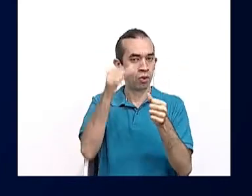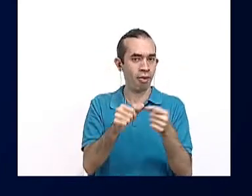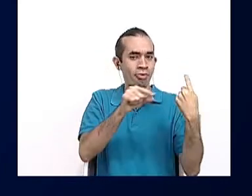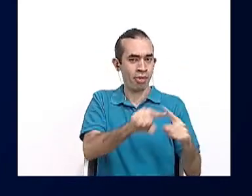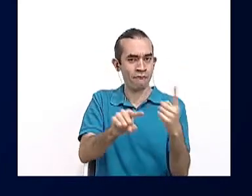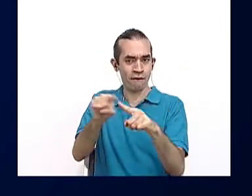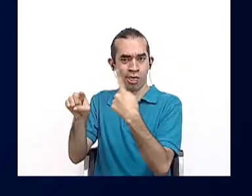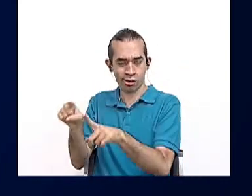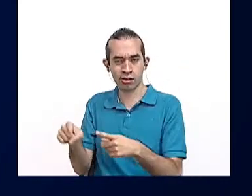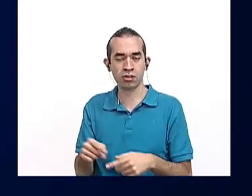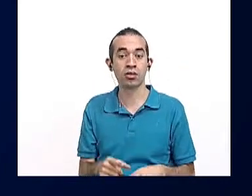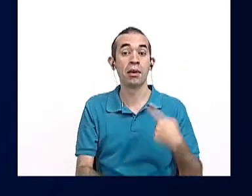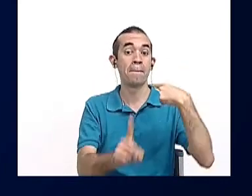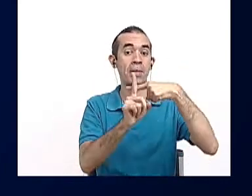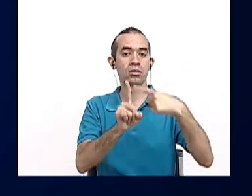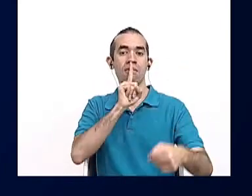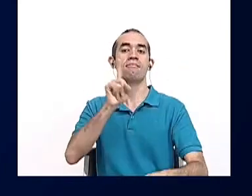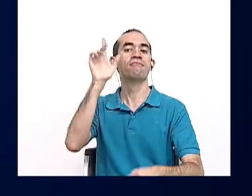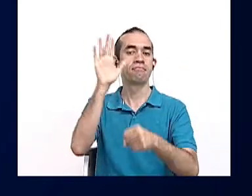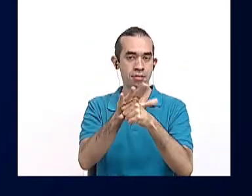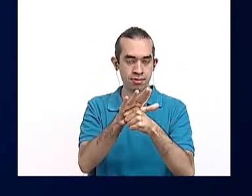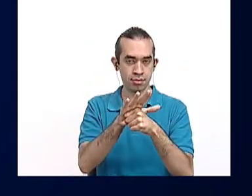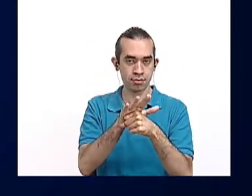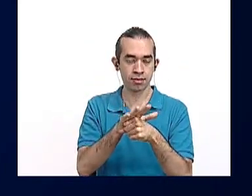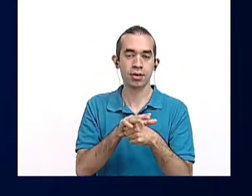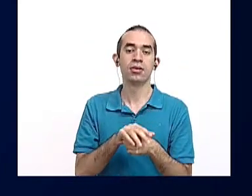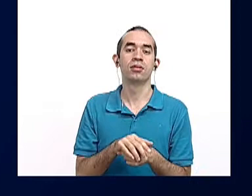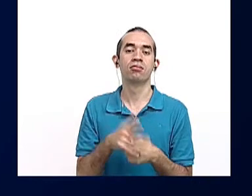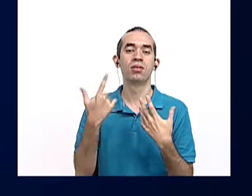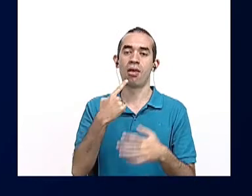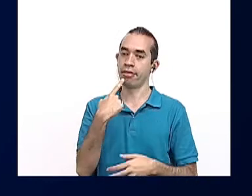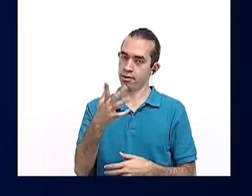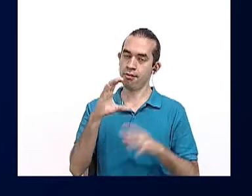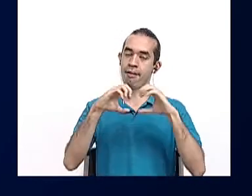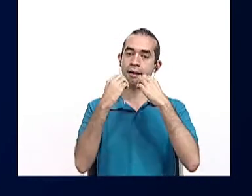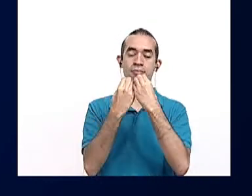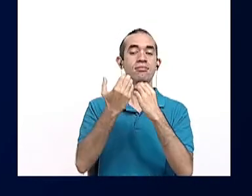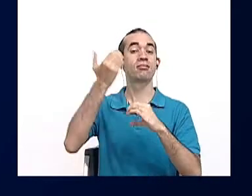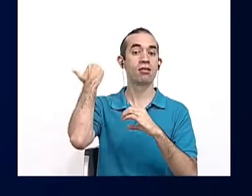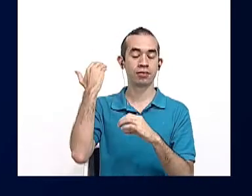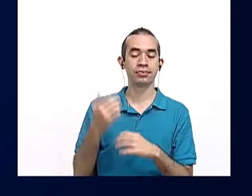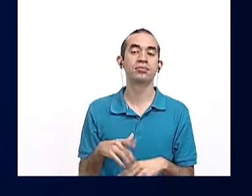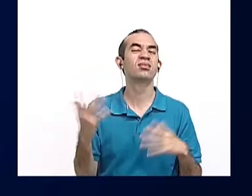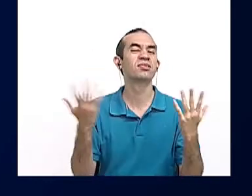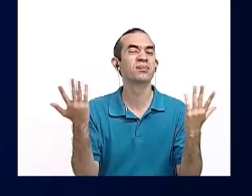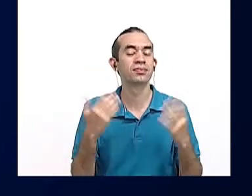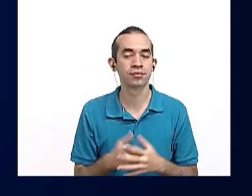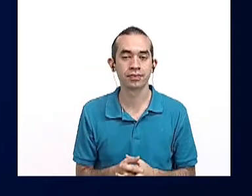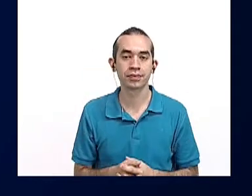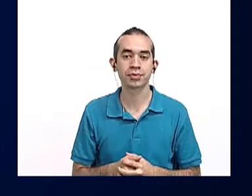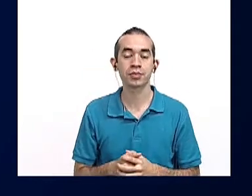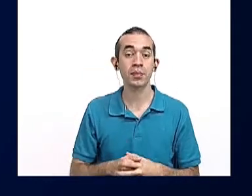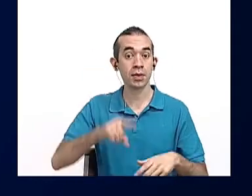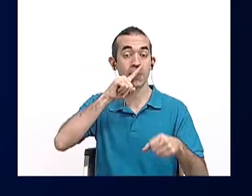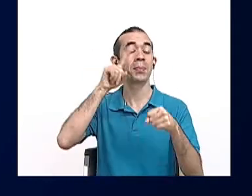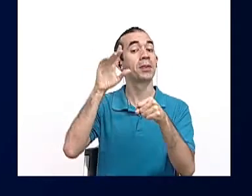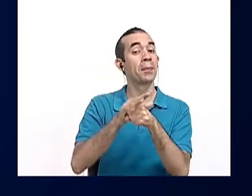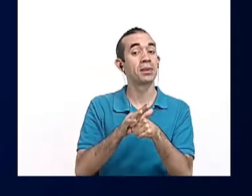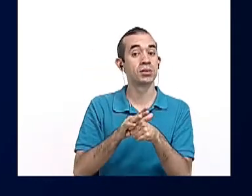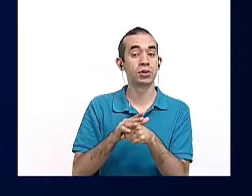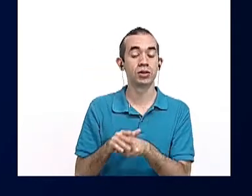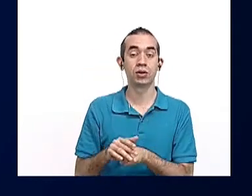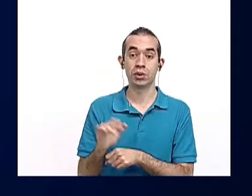hayan adquirido ese compromiso que mencionamos en esa clase. El compromiso de ahorrar